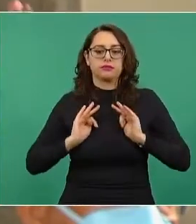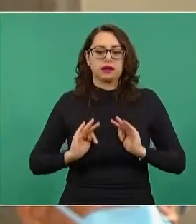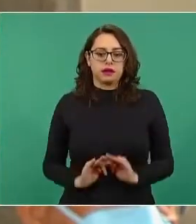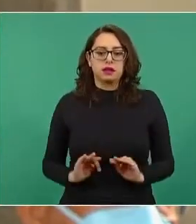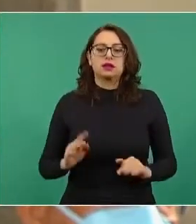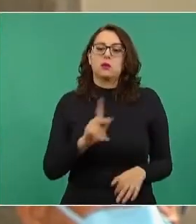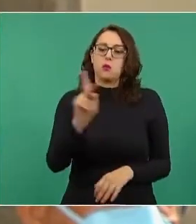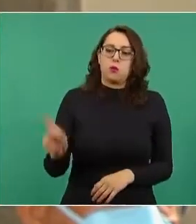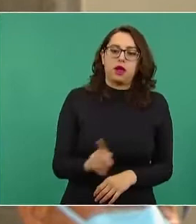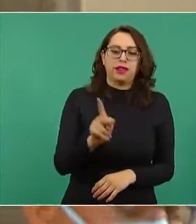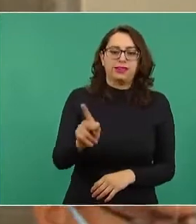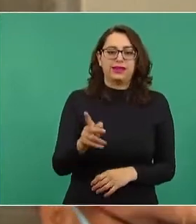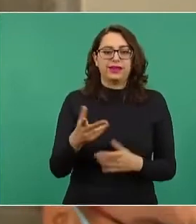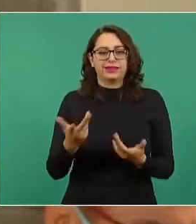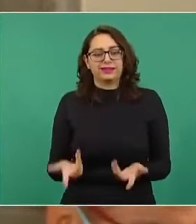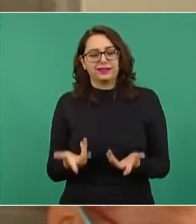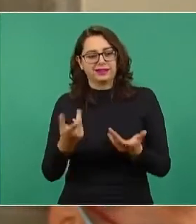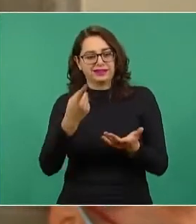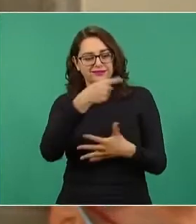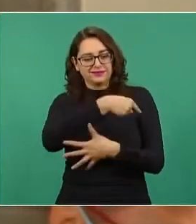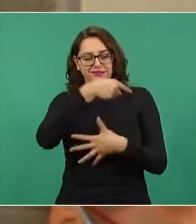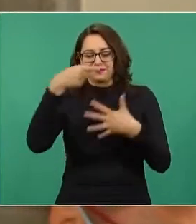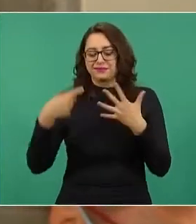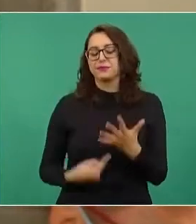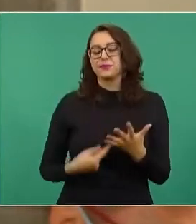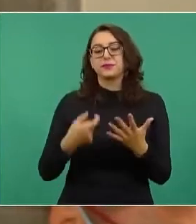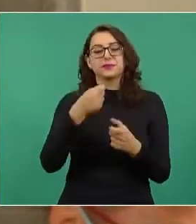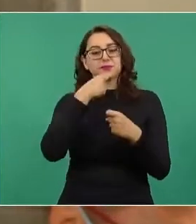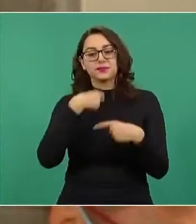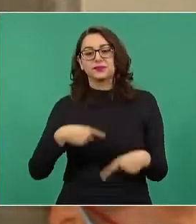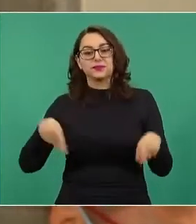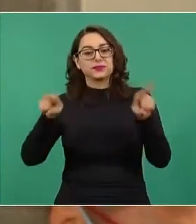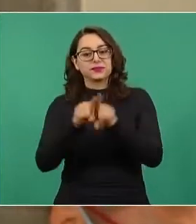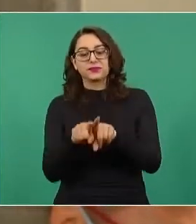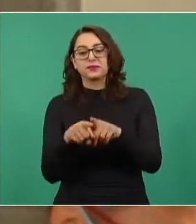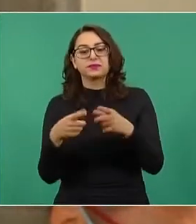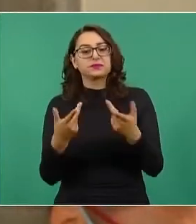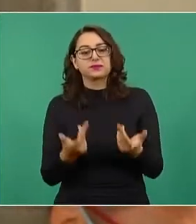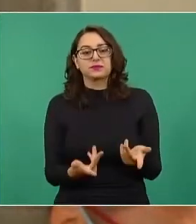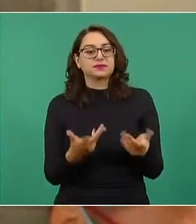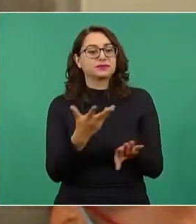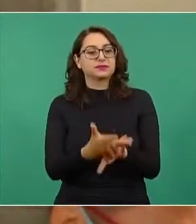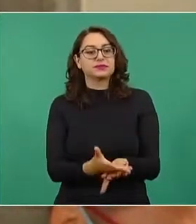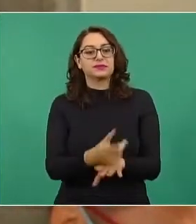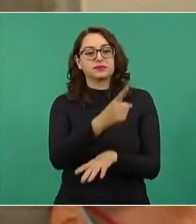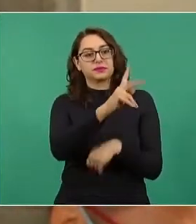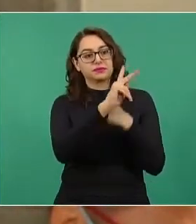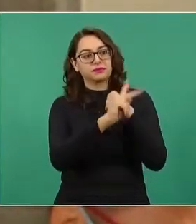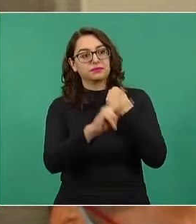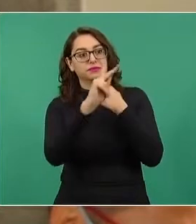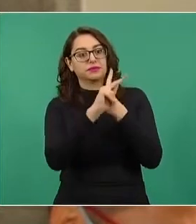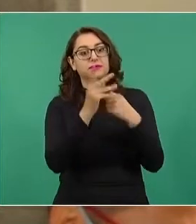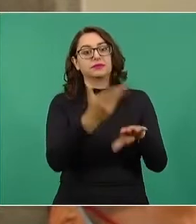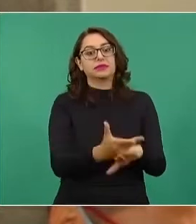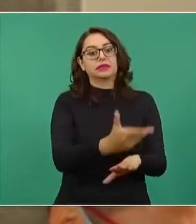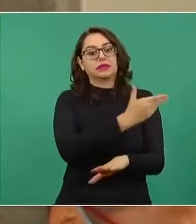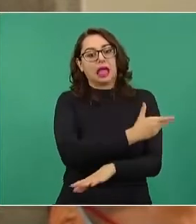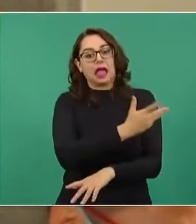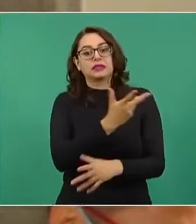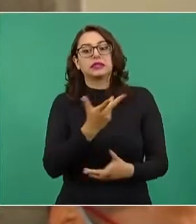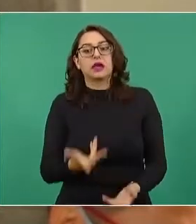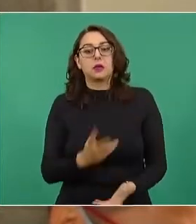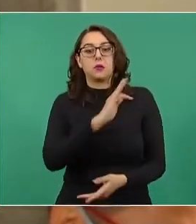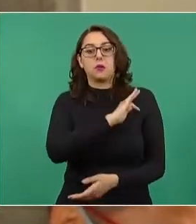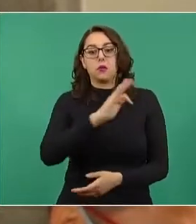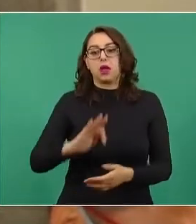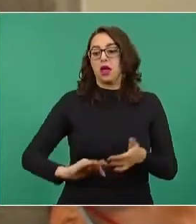aldeas, en sus pueblos. Pero que además antes de que regresen al país, que los incluyera dentro del padrón